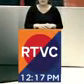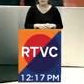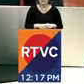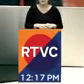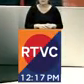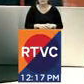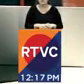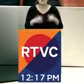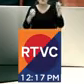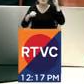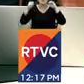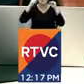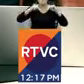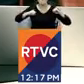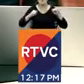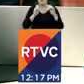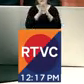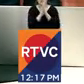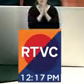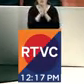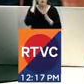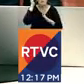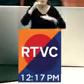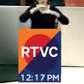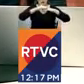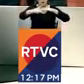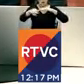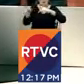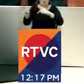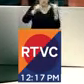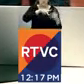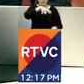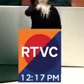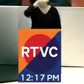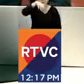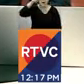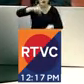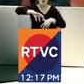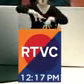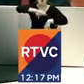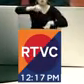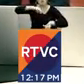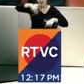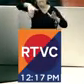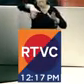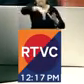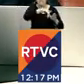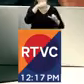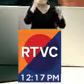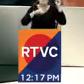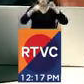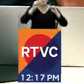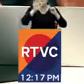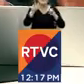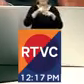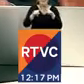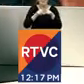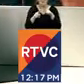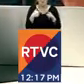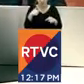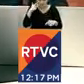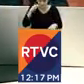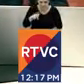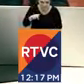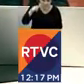centro de Bogotá porque delincuentes han robado las láminas de un par de puentes de Transmilenio. Según los usuarios, hay que hacer maromas y arriesgar la vida